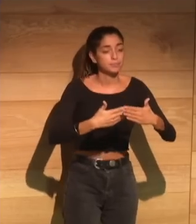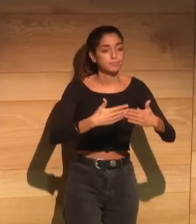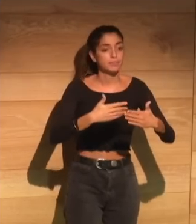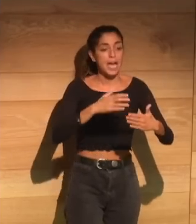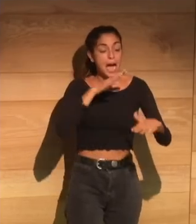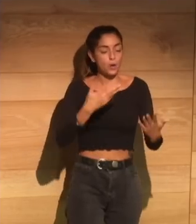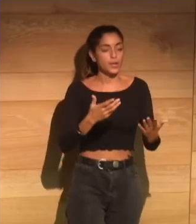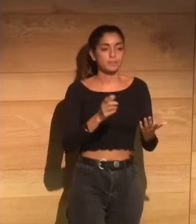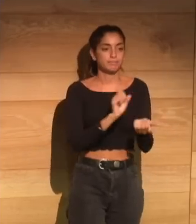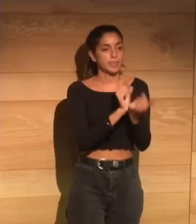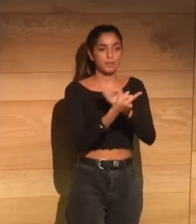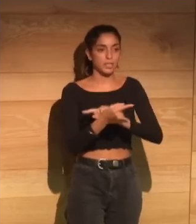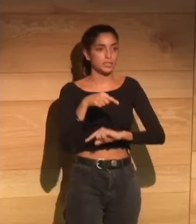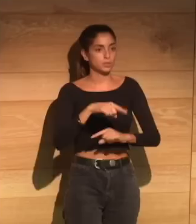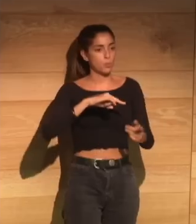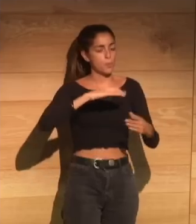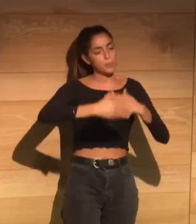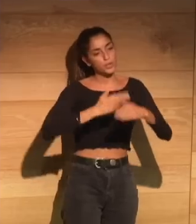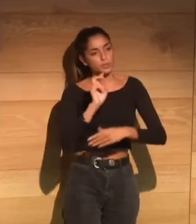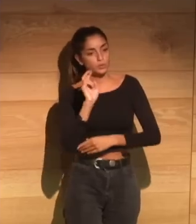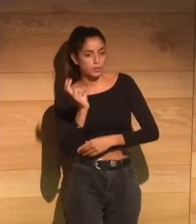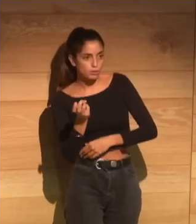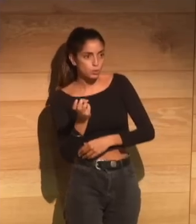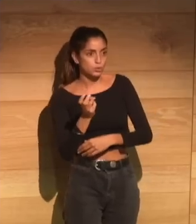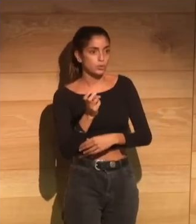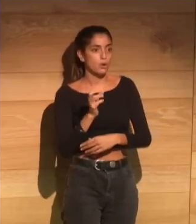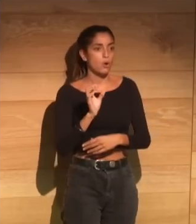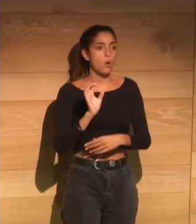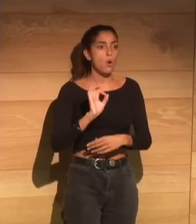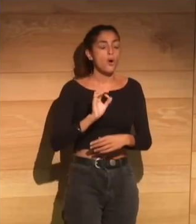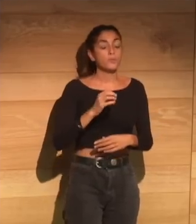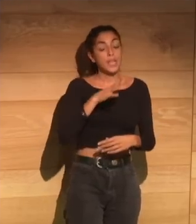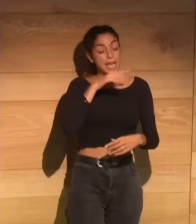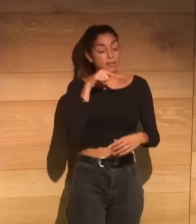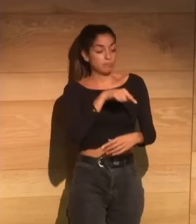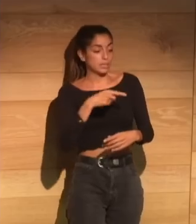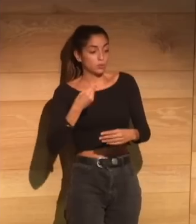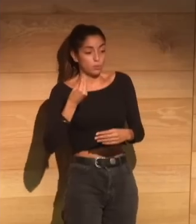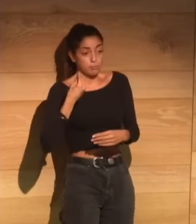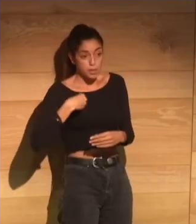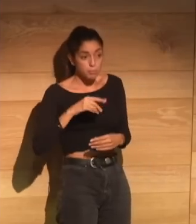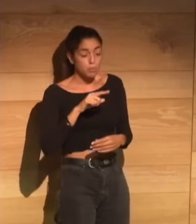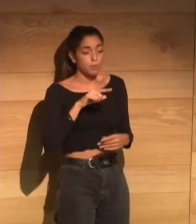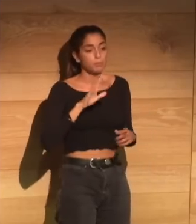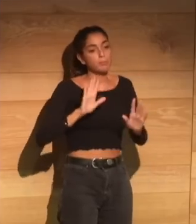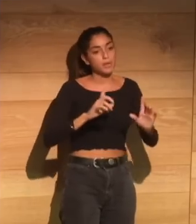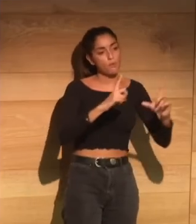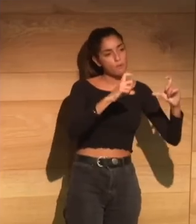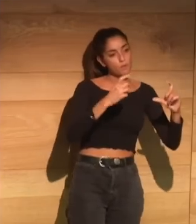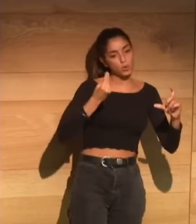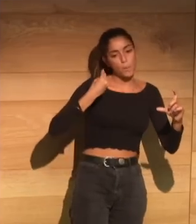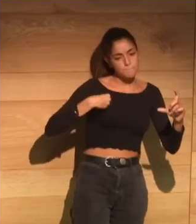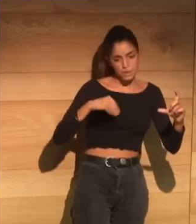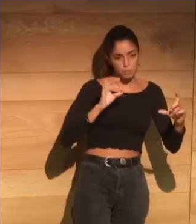Alguien diría, mira, se parece. Y otro diría, ¿y qué? O alguien diría, mira, esto es igual. Y diría, ya hay una foto, es muchísimo más igual. Claro, claro. Pero, ¿y